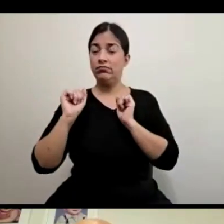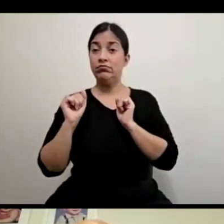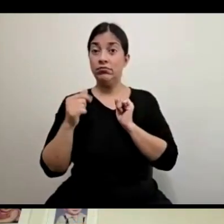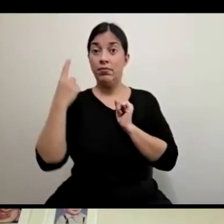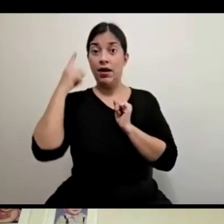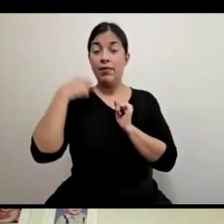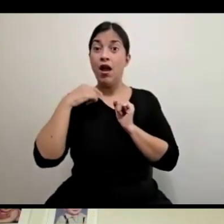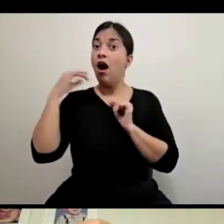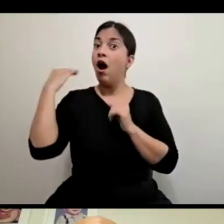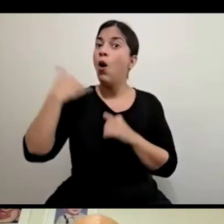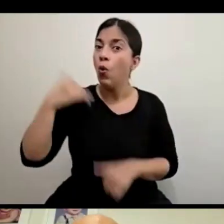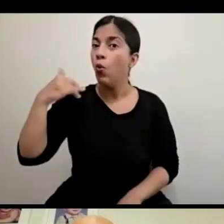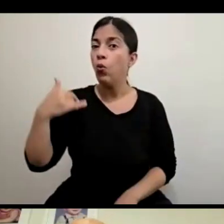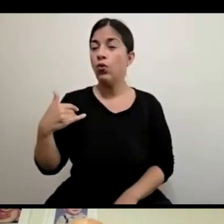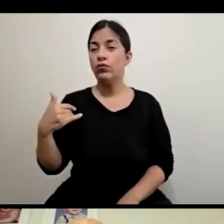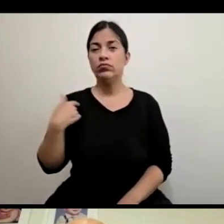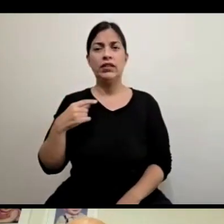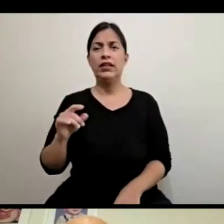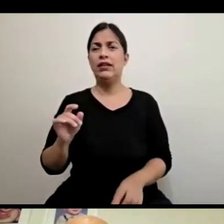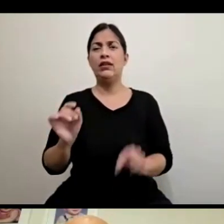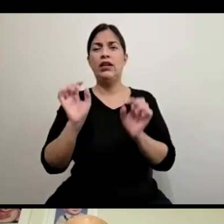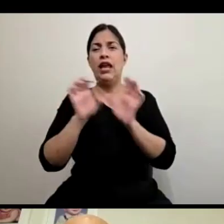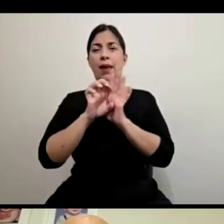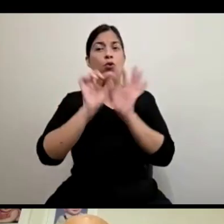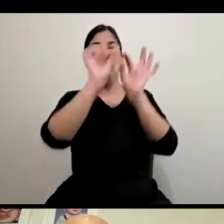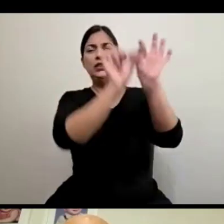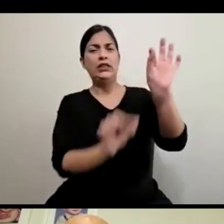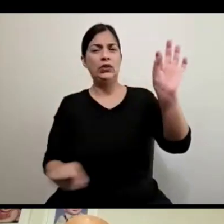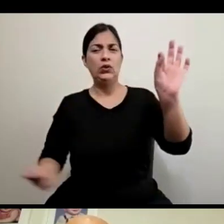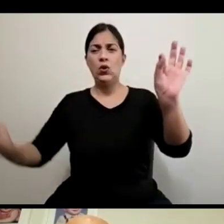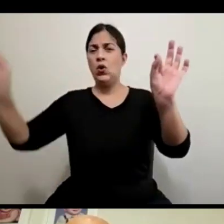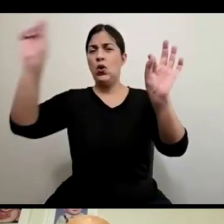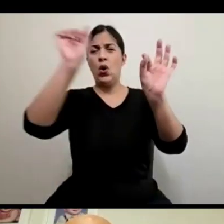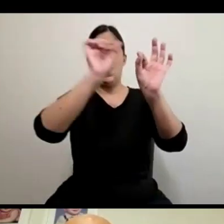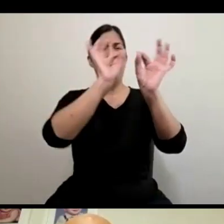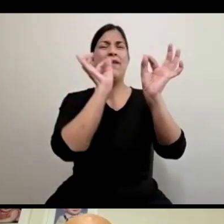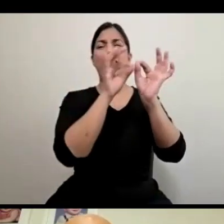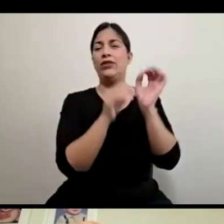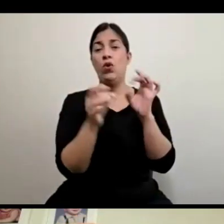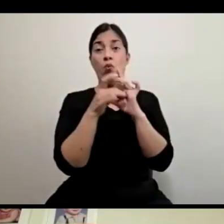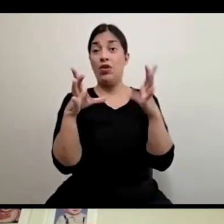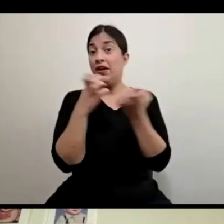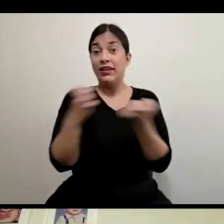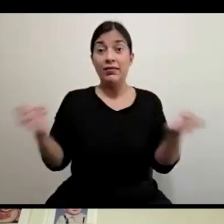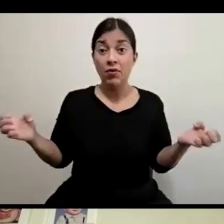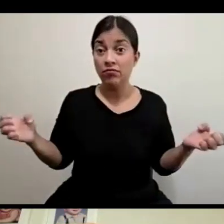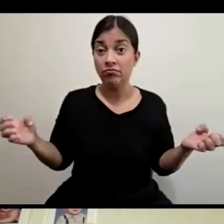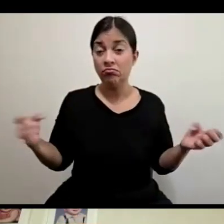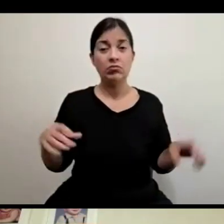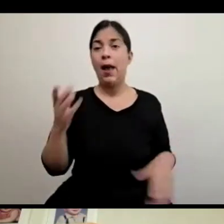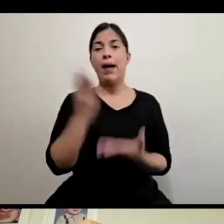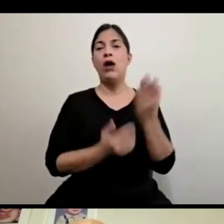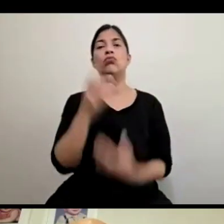tremendo. ¿Verdad? Hacía un círculo perfecto o un cuadrado perfecto sin usar una regla, con la mano, así con la tiza y ya a